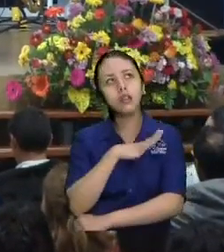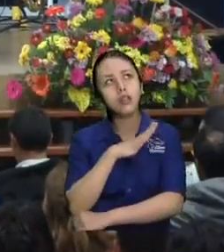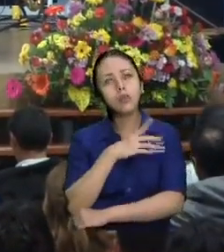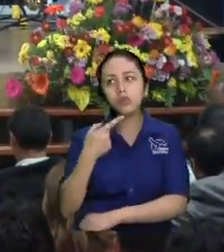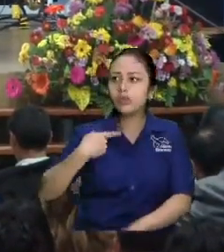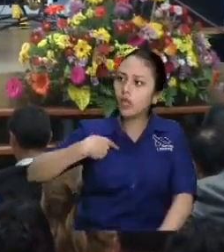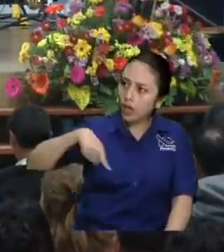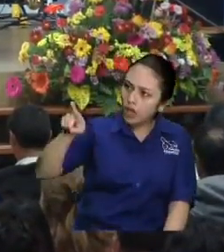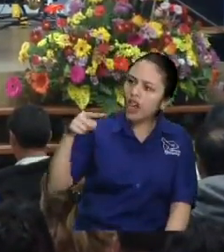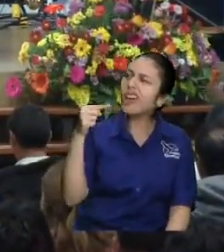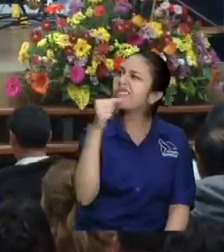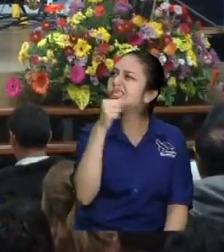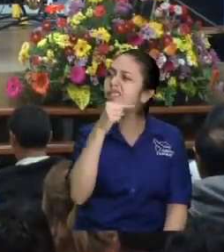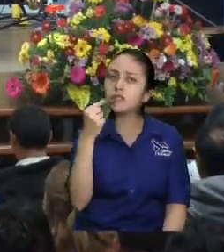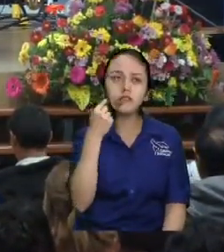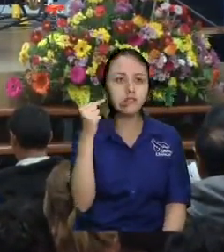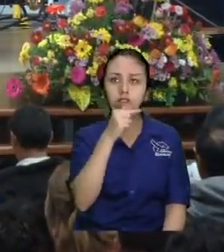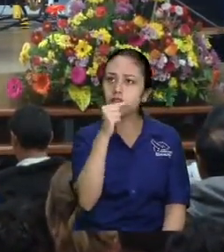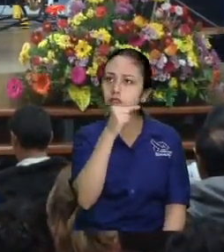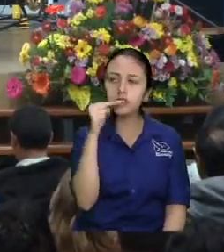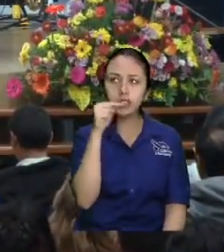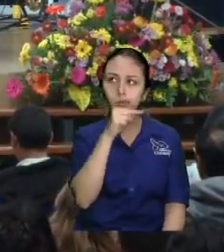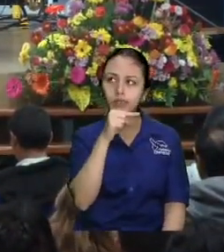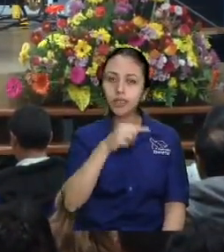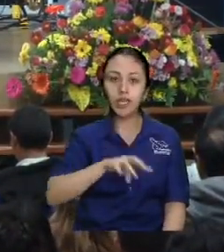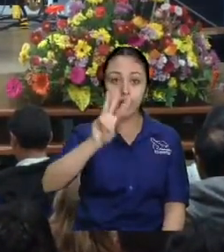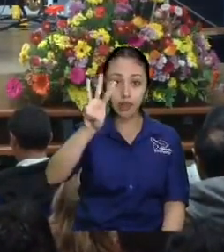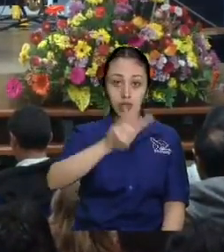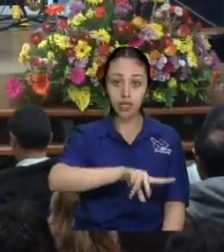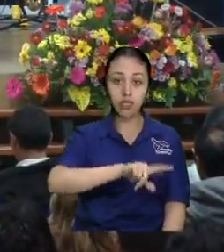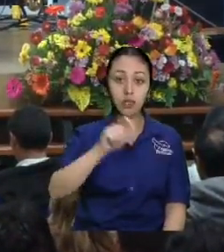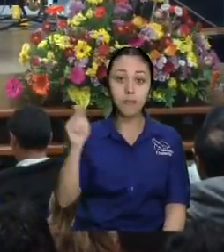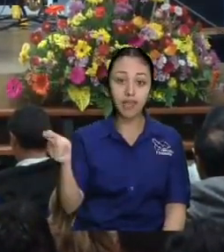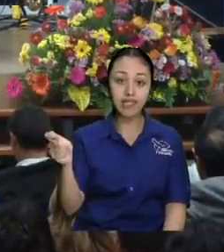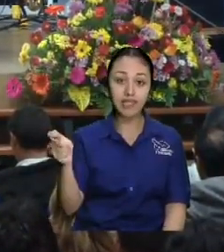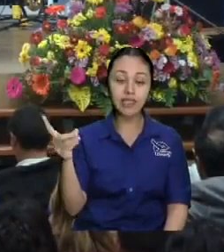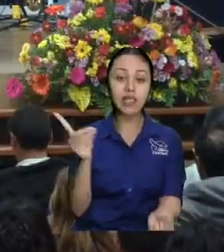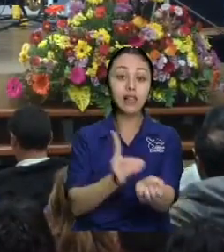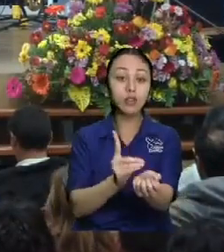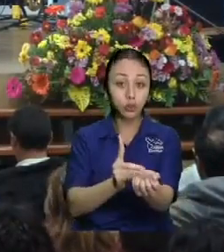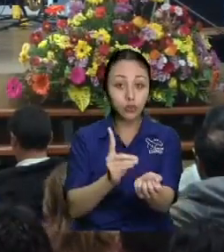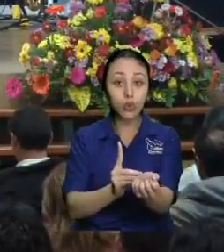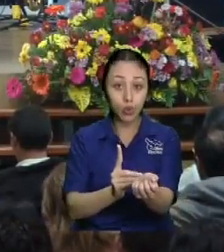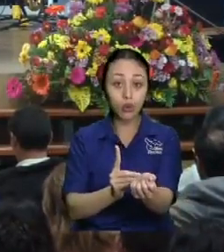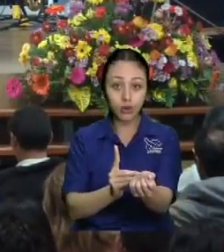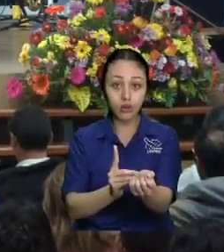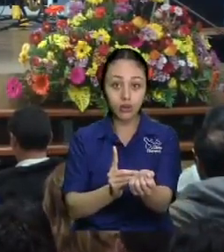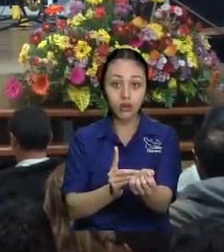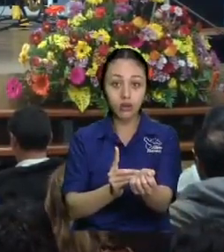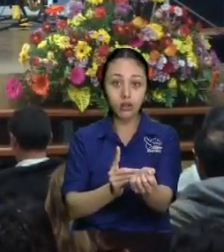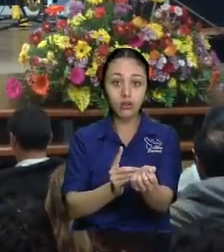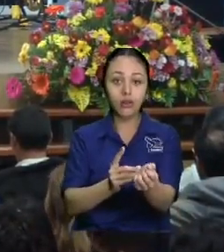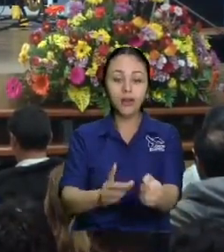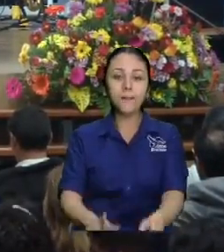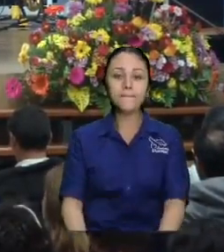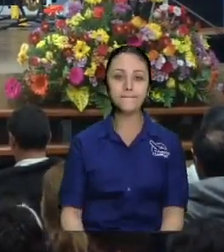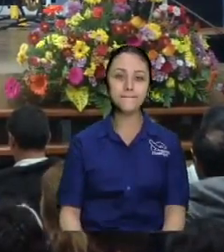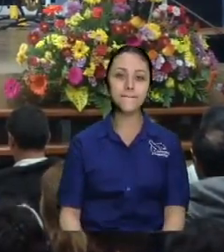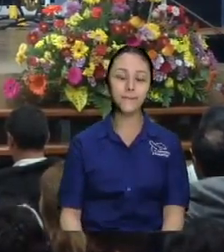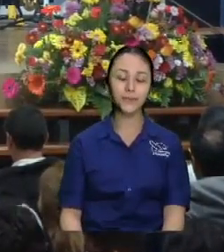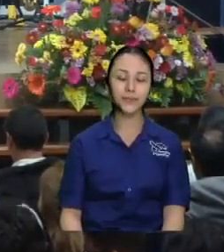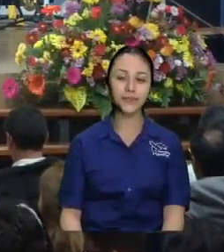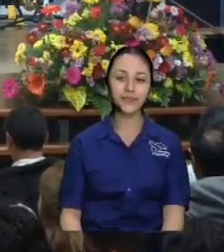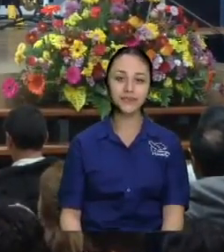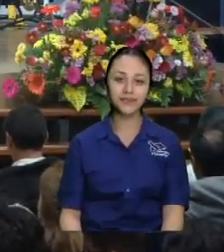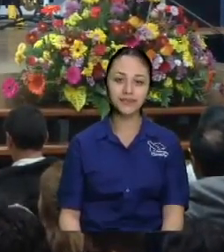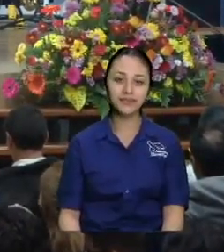Sergio. Ah, no lo sabía. O sea que usted tiene 40 años de que no le han hecho... Ay, no, es